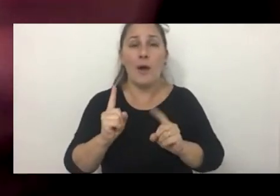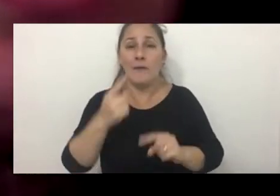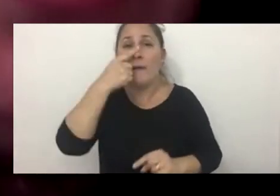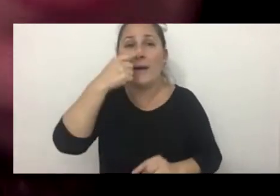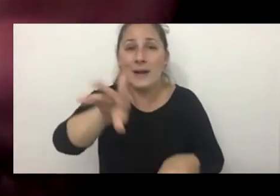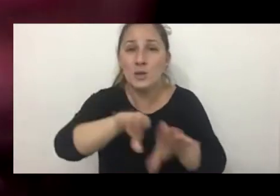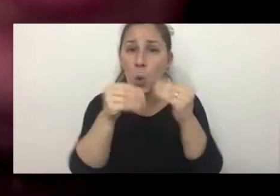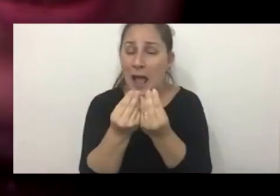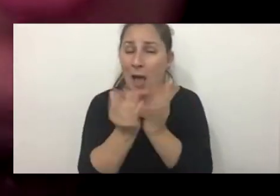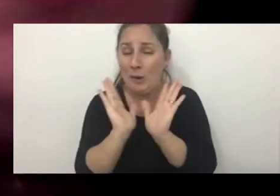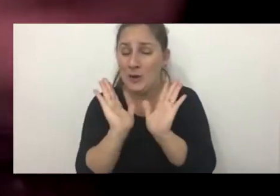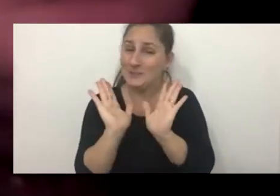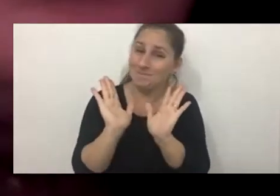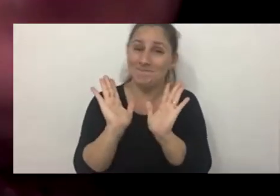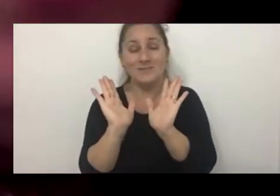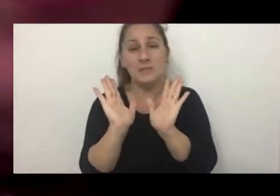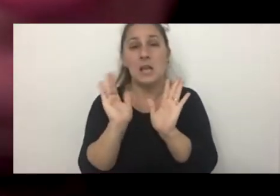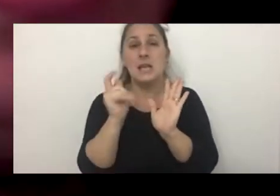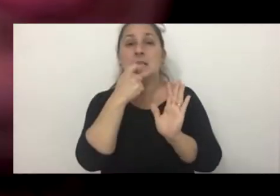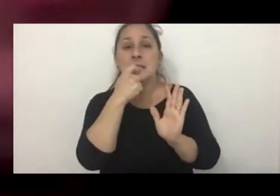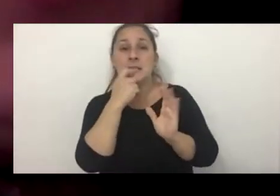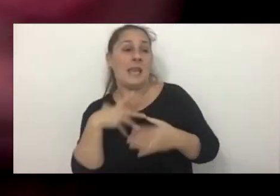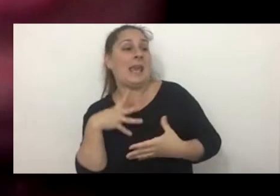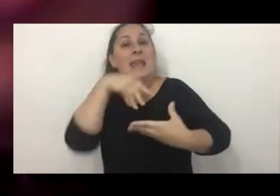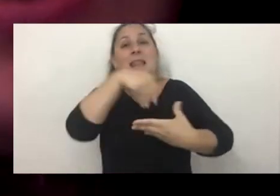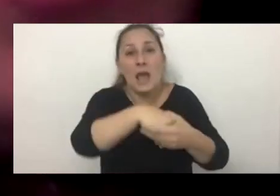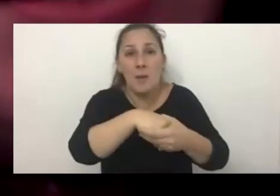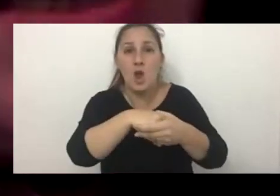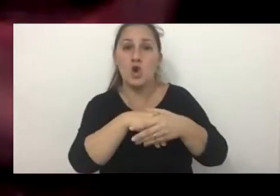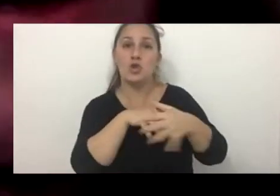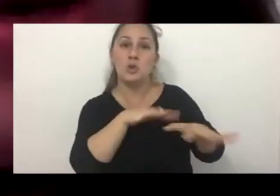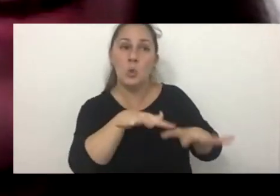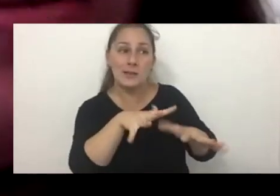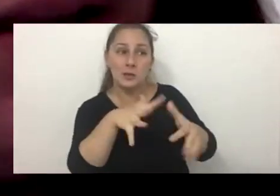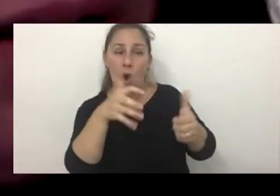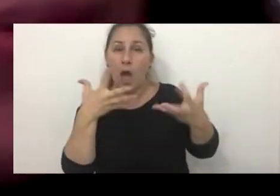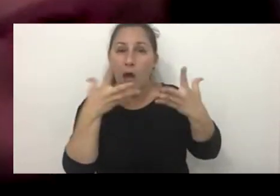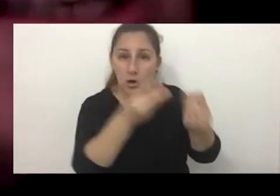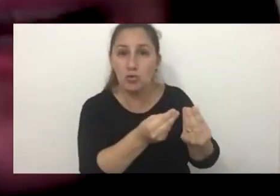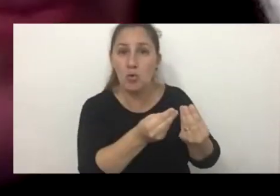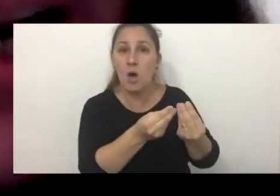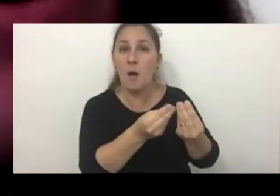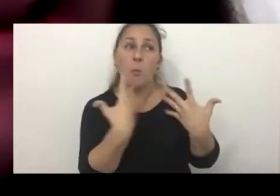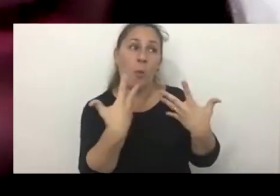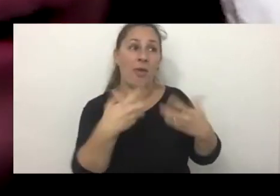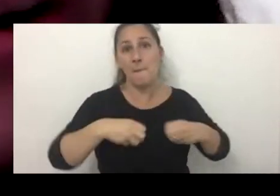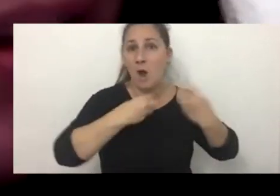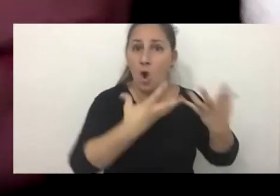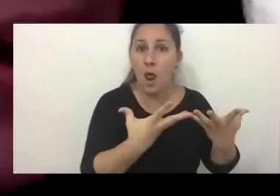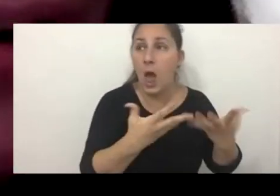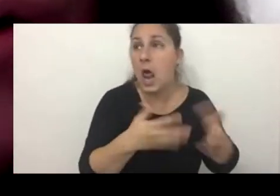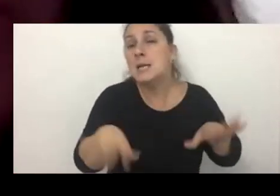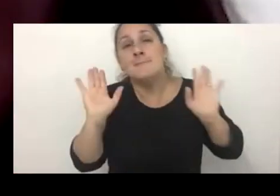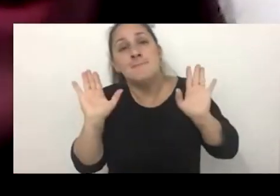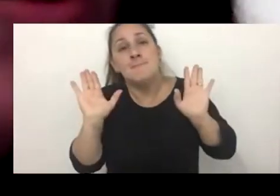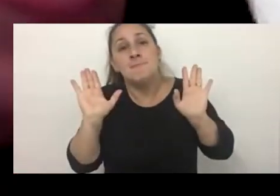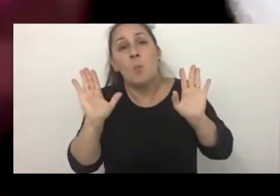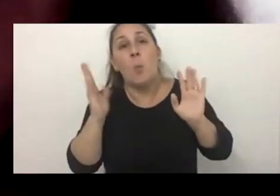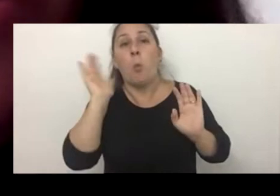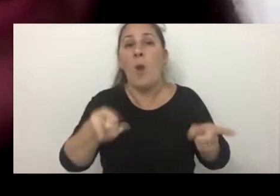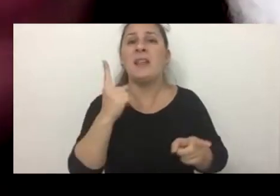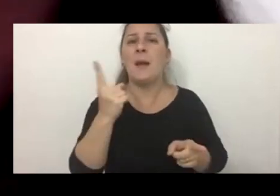el nacimiento no va a suceder, ¿no? Eso quedó como medio instalado. Entonces, un poco el